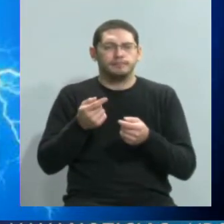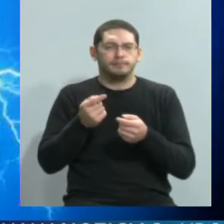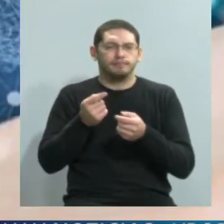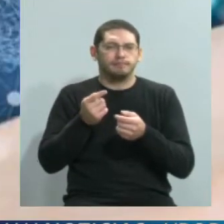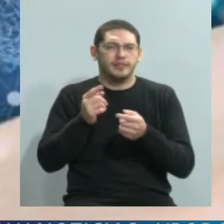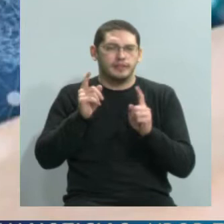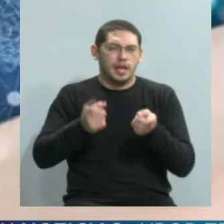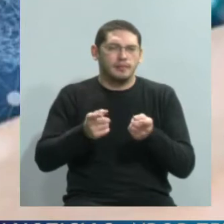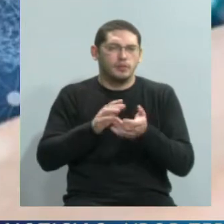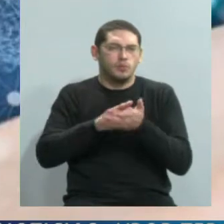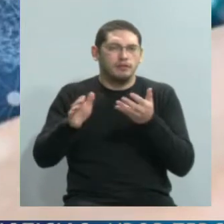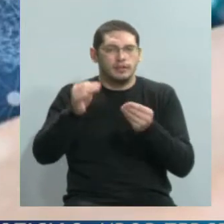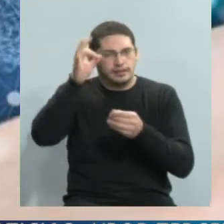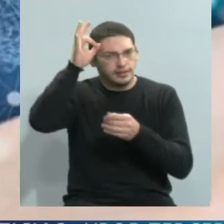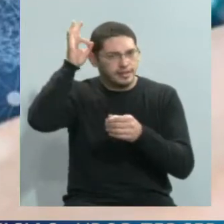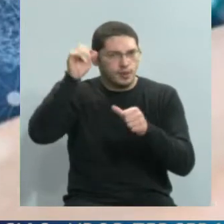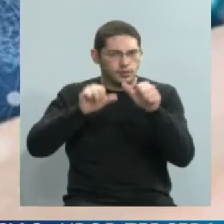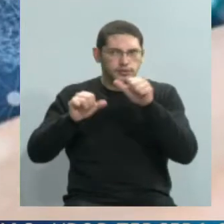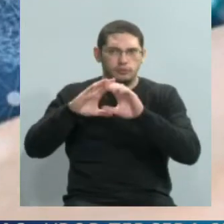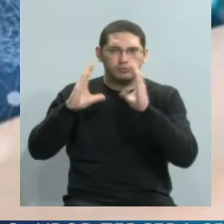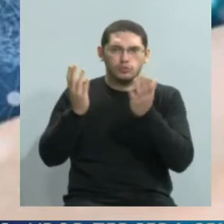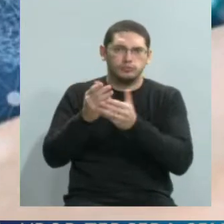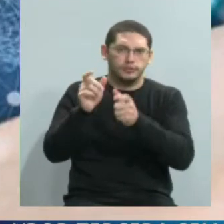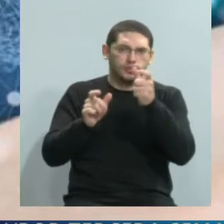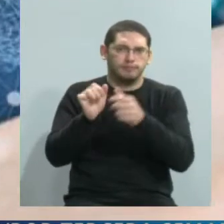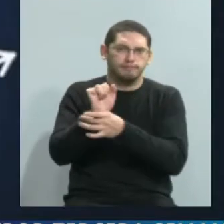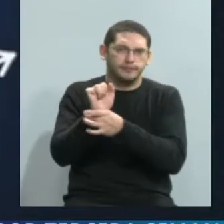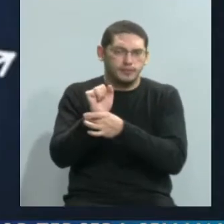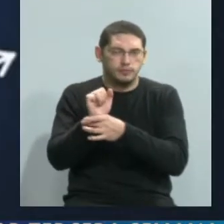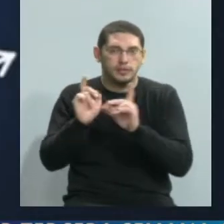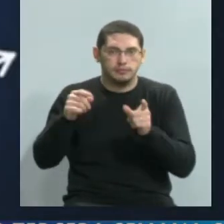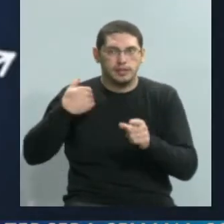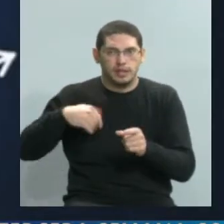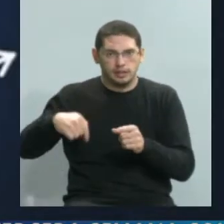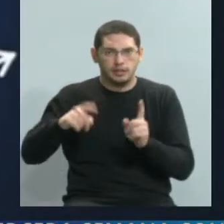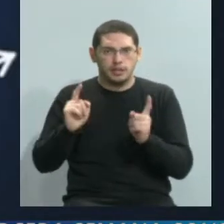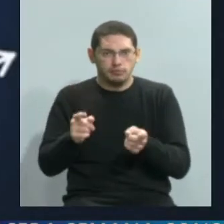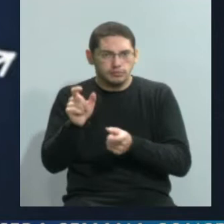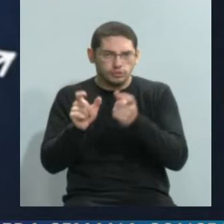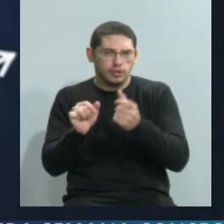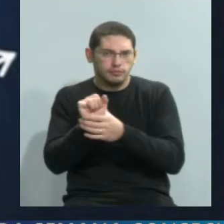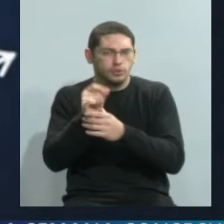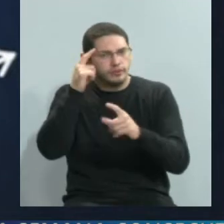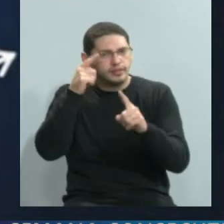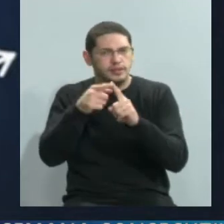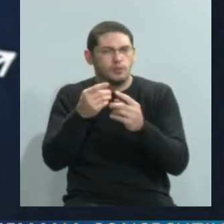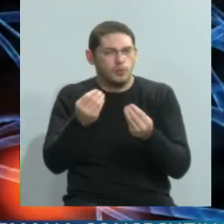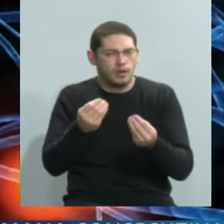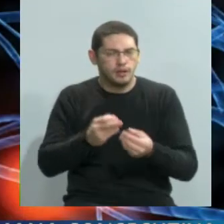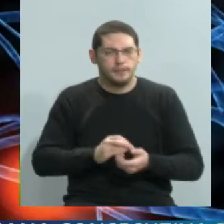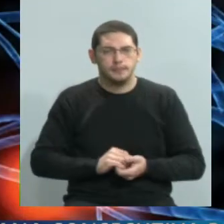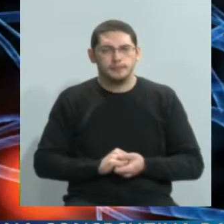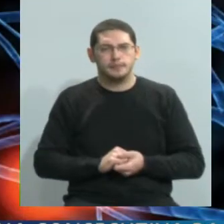de hecho hay grandes exponentes a nivel mundial e incluso aquí en la República Argentina. ¿Cuál es el objetivo que se busca con esto?